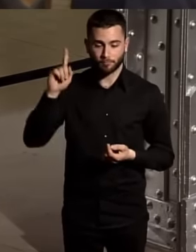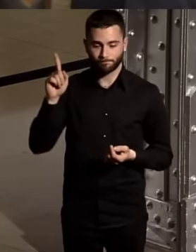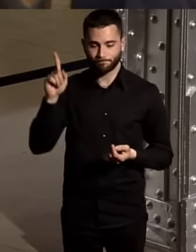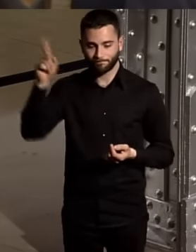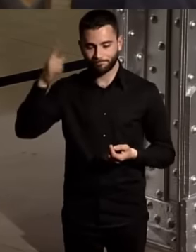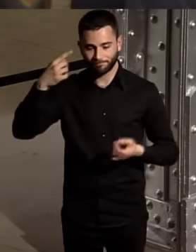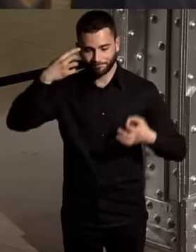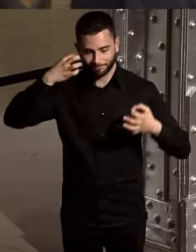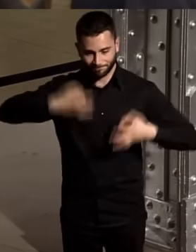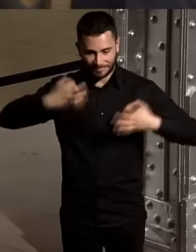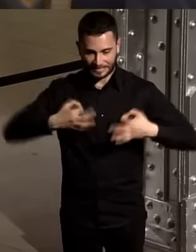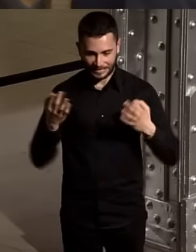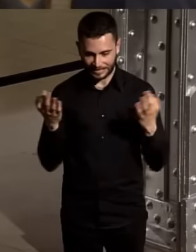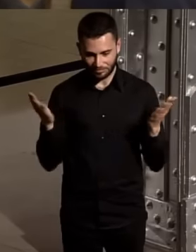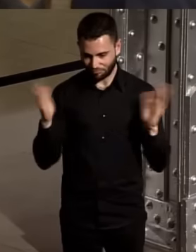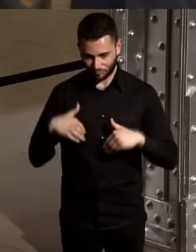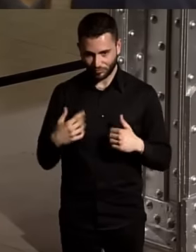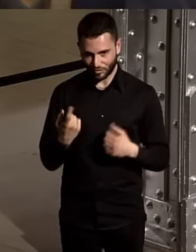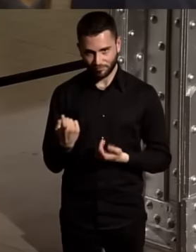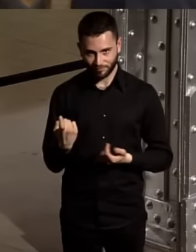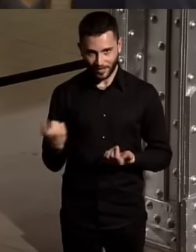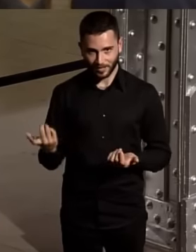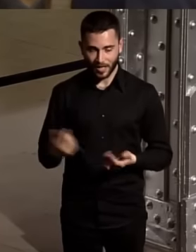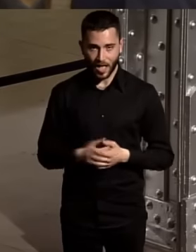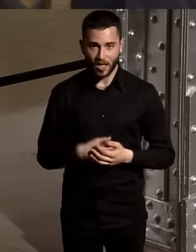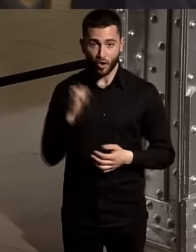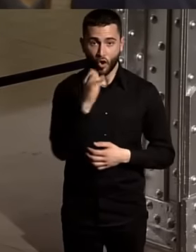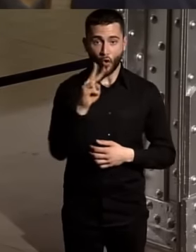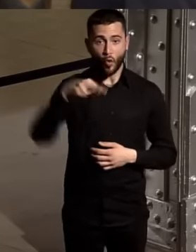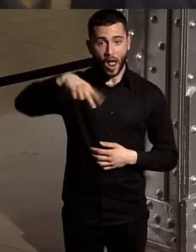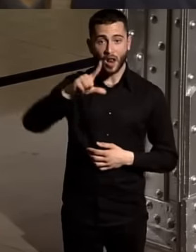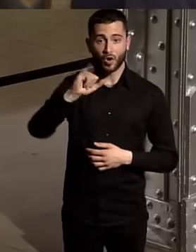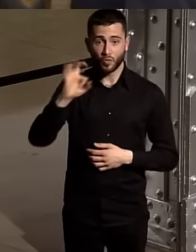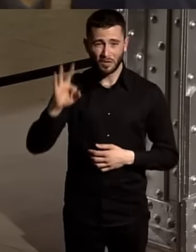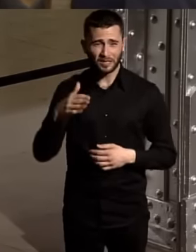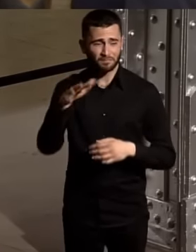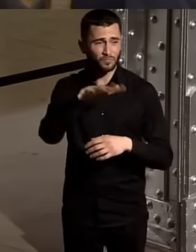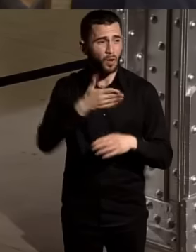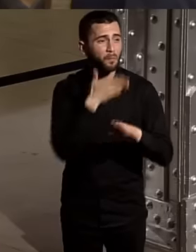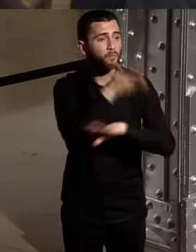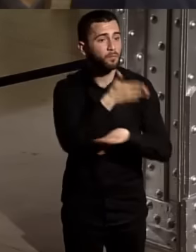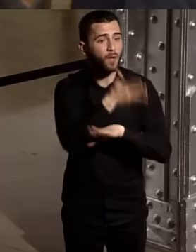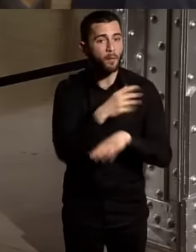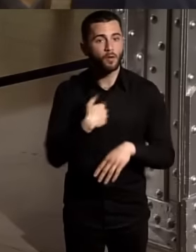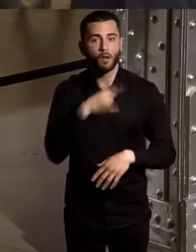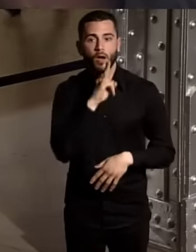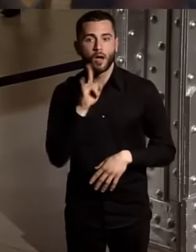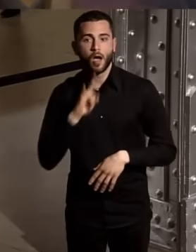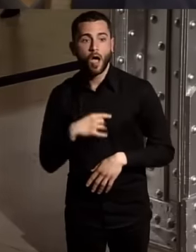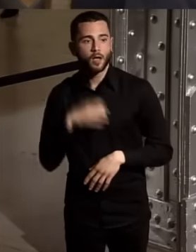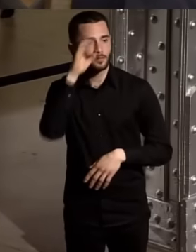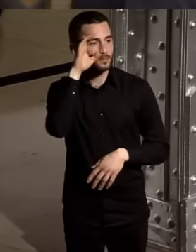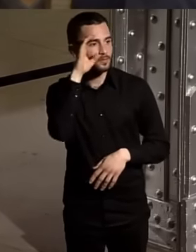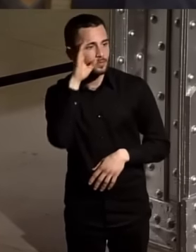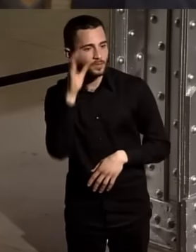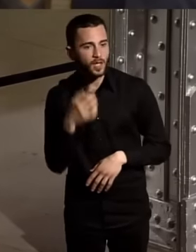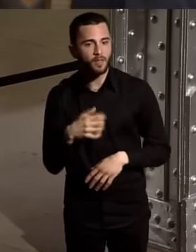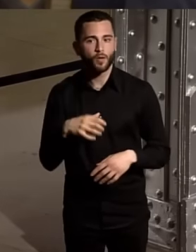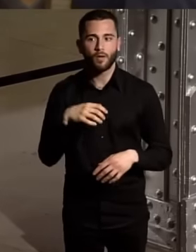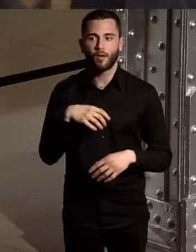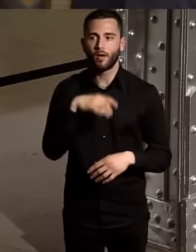modo de analizar las cosas no No yo pues cuando estoy con Juan Luis Ho ido con Juan Luis a los sitios y me quedo embobado escuchándole cómo lee el paisaje y cómo